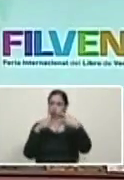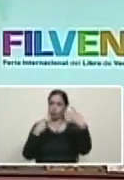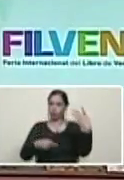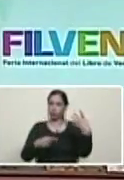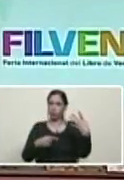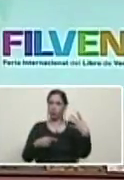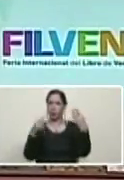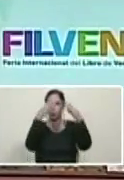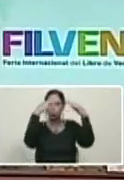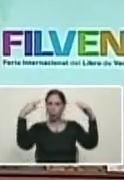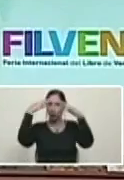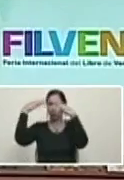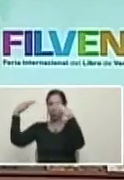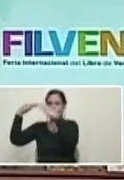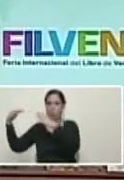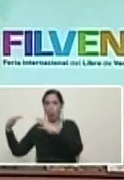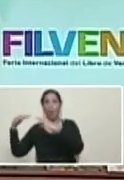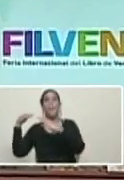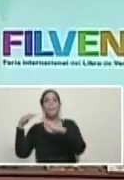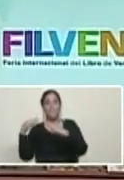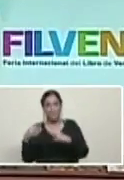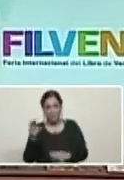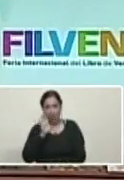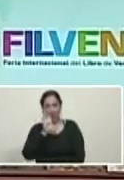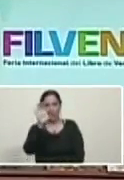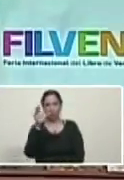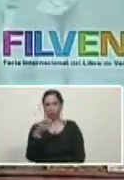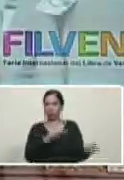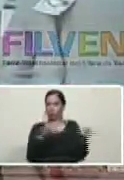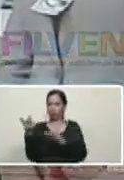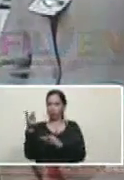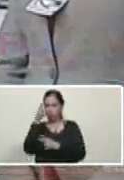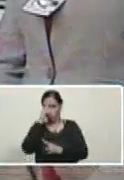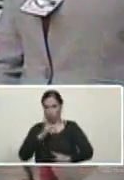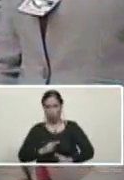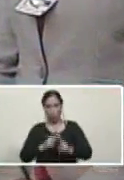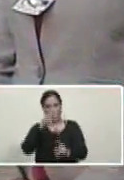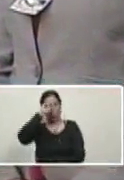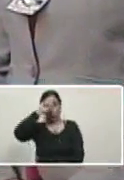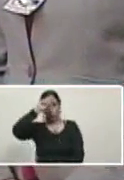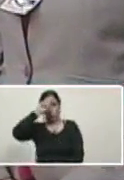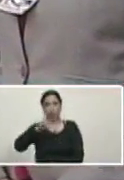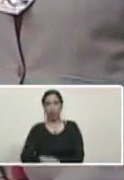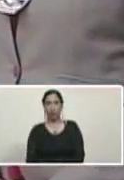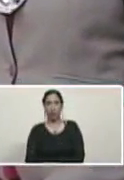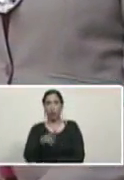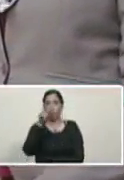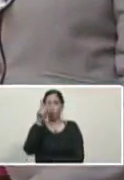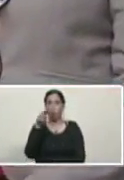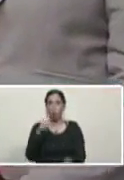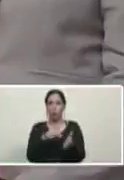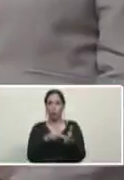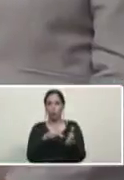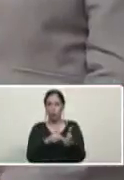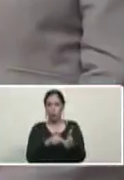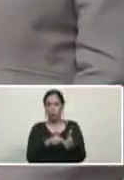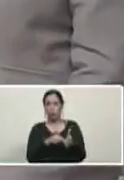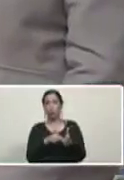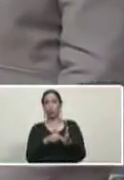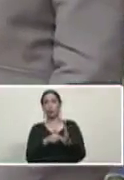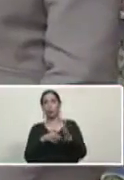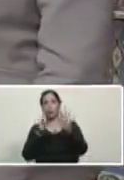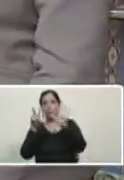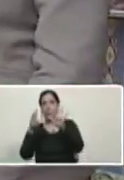participantes y este es el país invitado de honor, Turquía, que se ha traído 2.7 toneladas de libros de